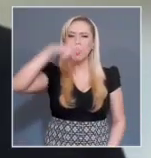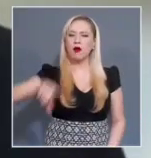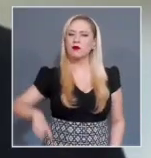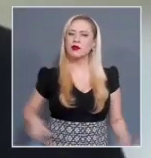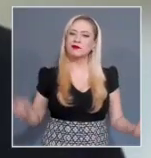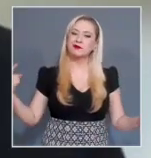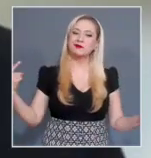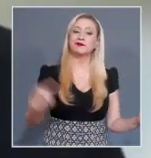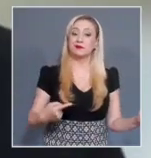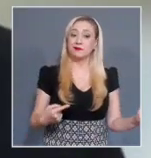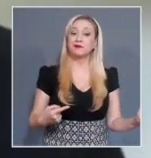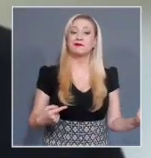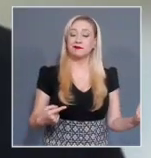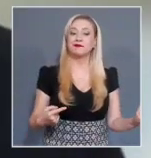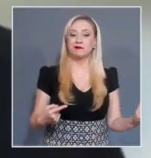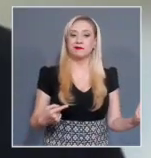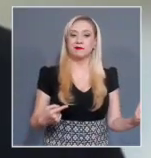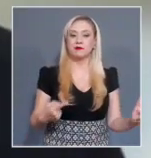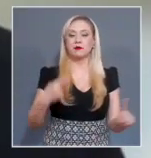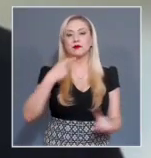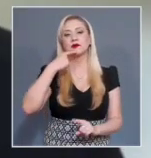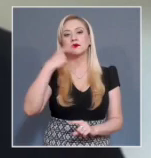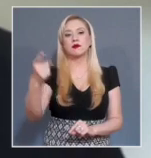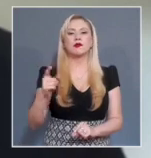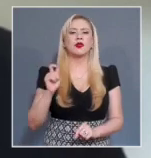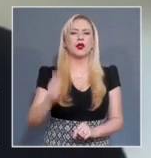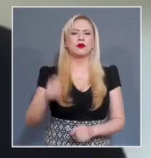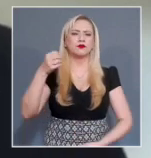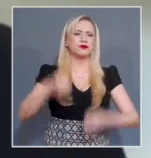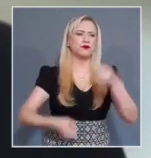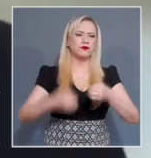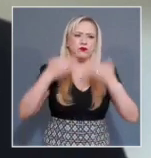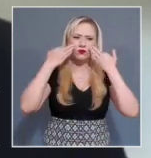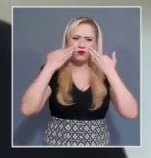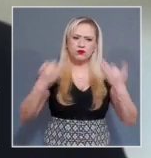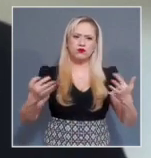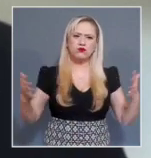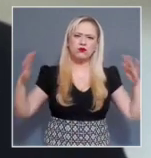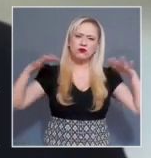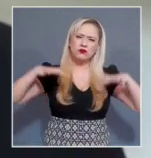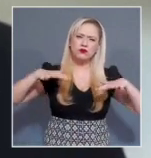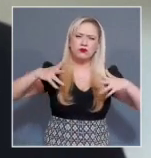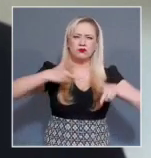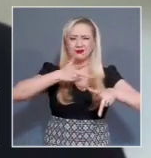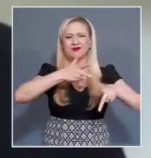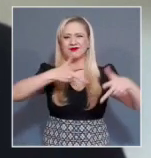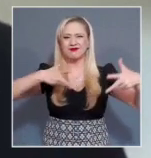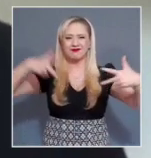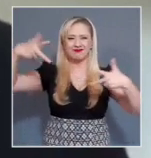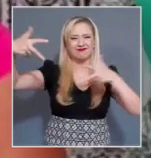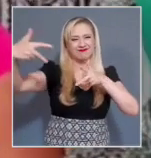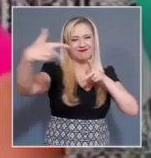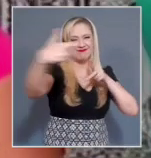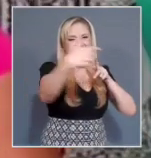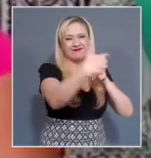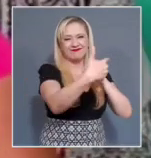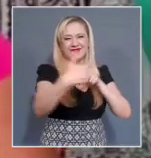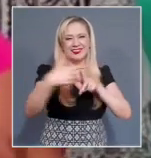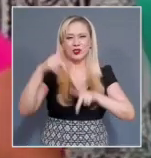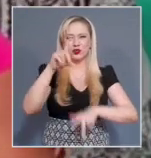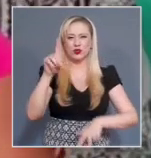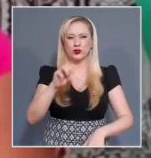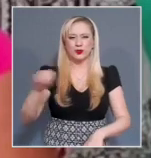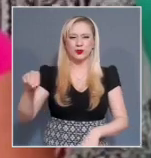de Derechos Humanos llevó a cabo la audiencia pública virtual sobre el caso González Méndez contra el Estado mexicano. La